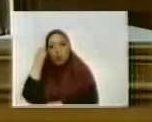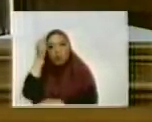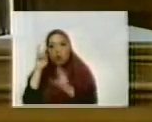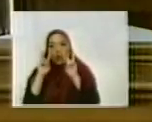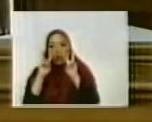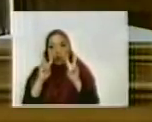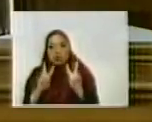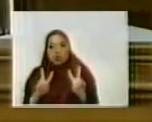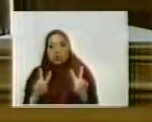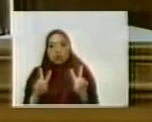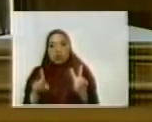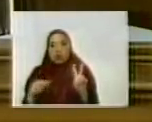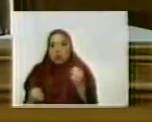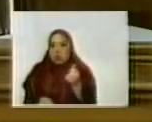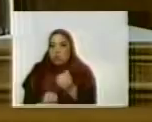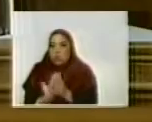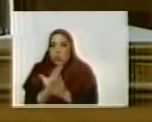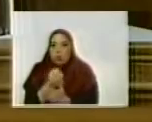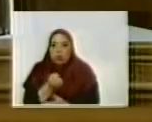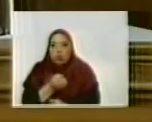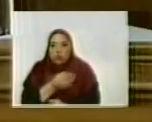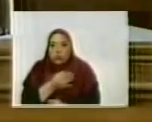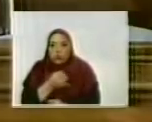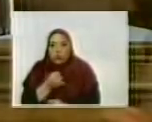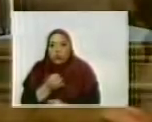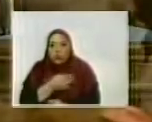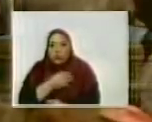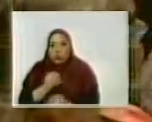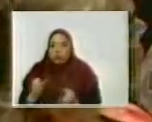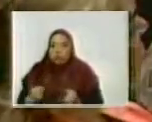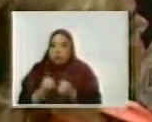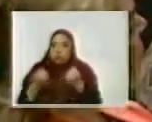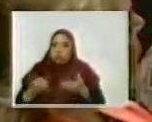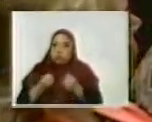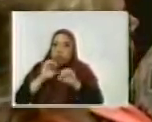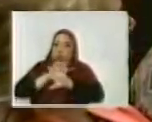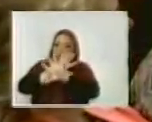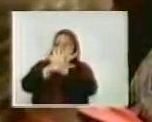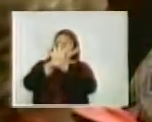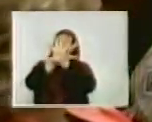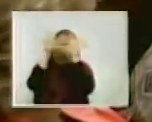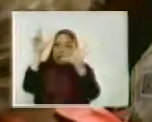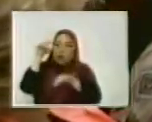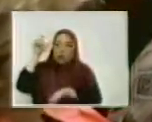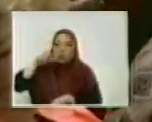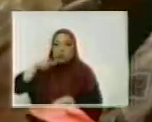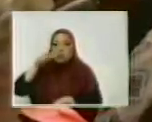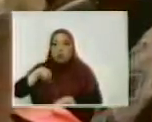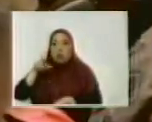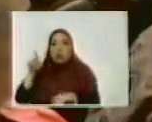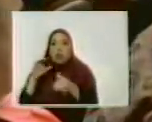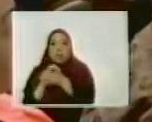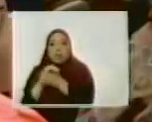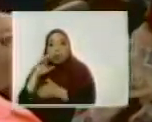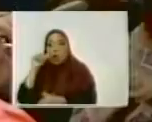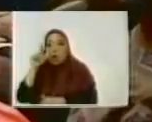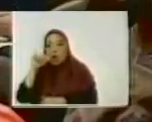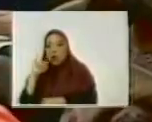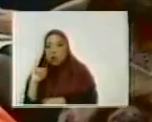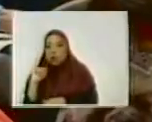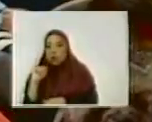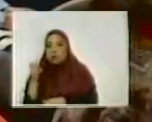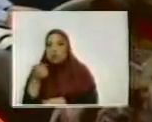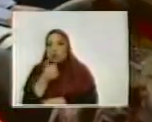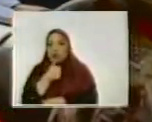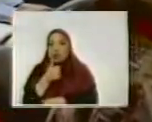vigilante, de un pulso existencial que impulsa y esclarece. Tal es el caso de Alí Rodríguez Araque, quien